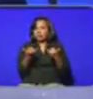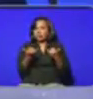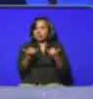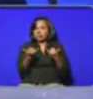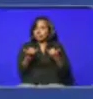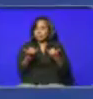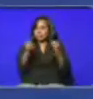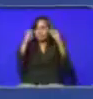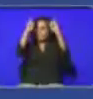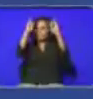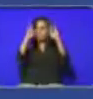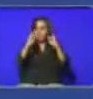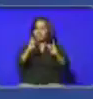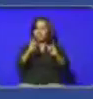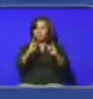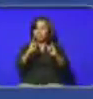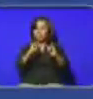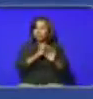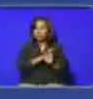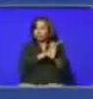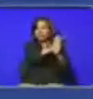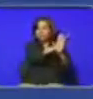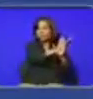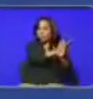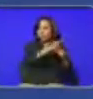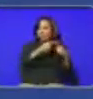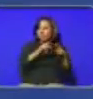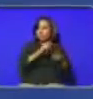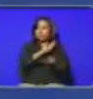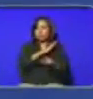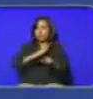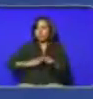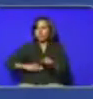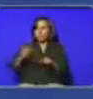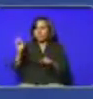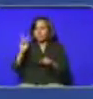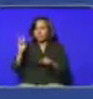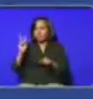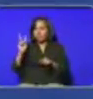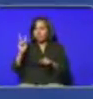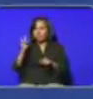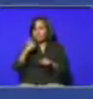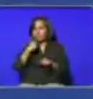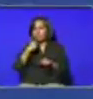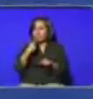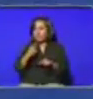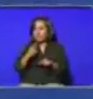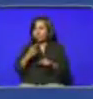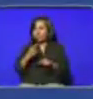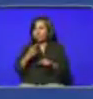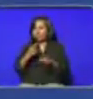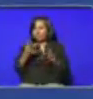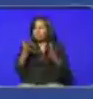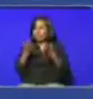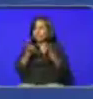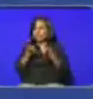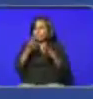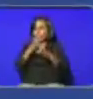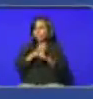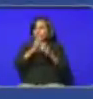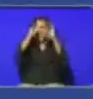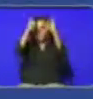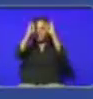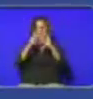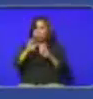estar ubicado en el este, pero bien lo anunció el presidente esta tarde, que la idea es replicar institutos como este en otras áreas del